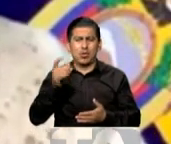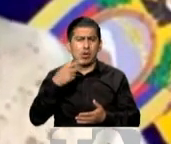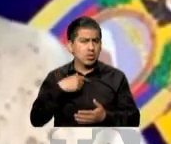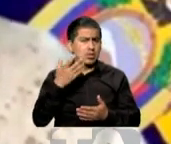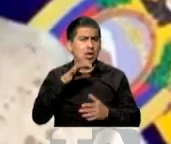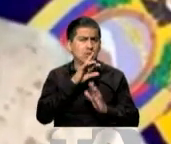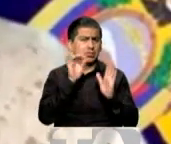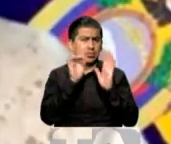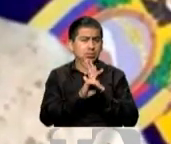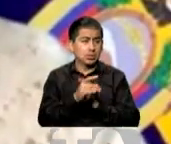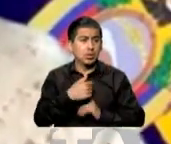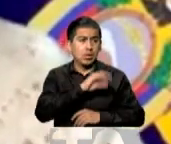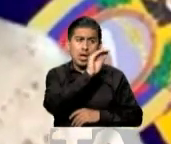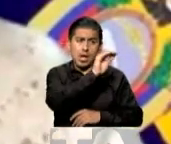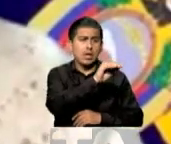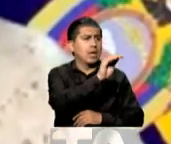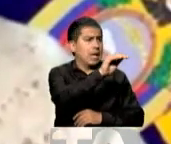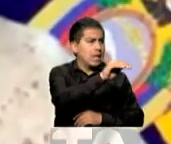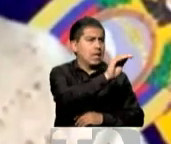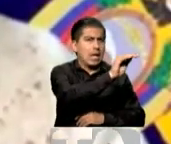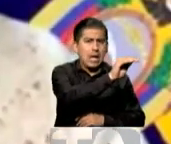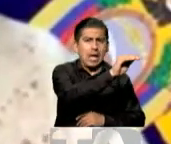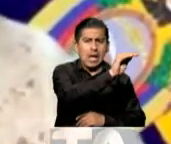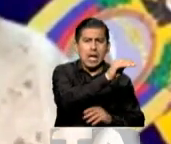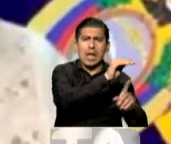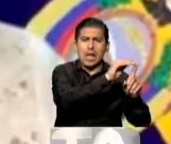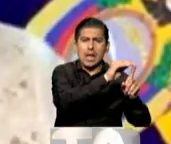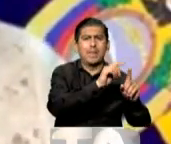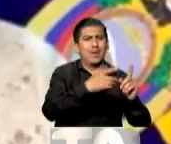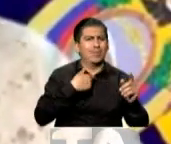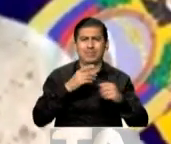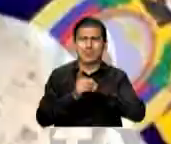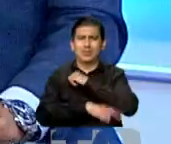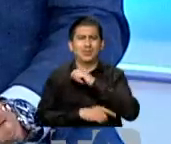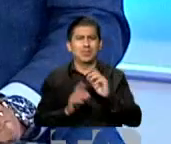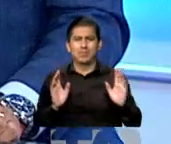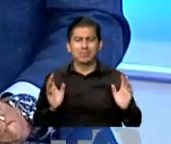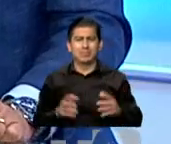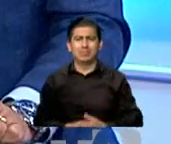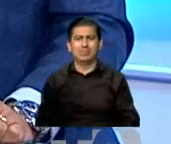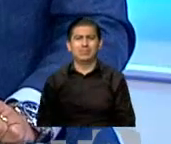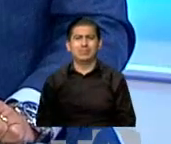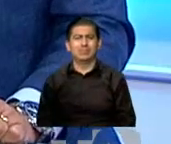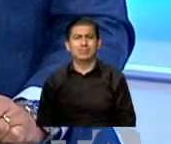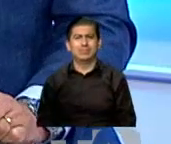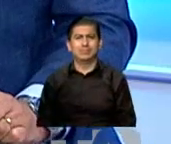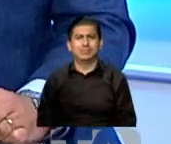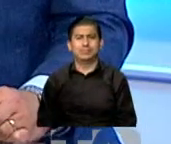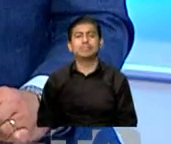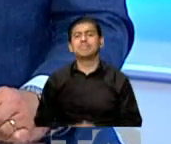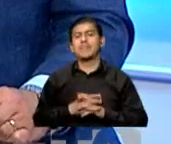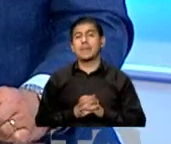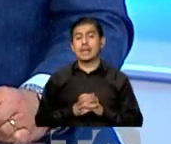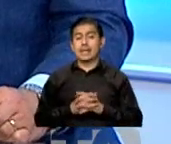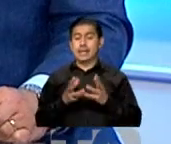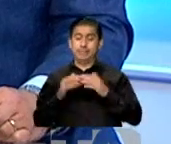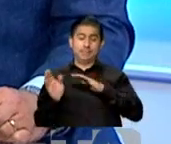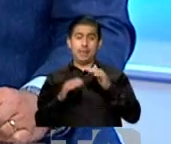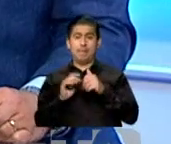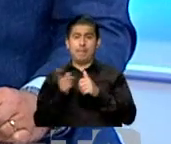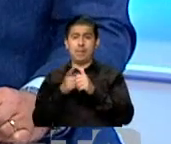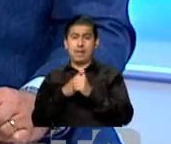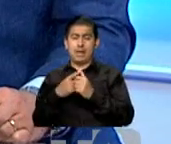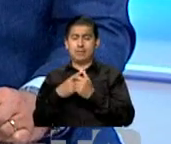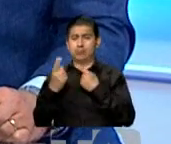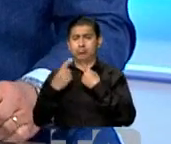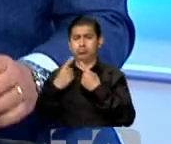en este momento ya tienen un plan de acción y tienen un plan correctivo. Se realizó el primer debate de la ordenanza